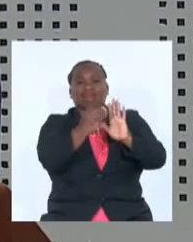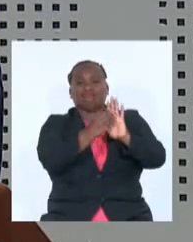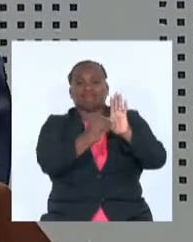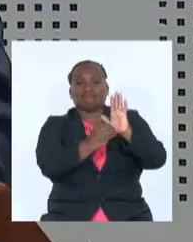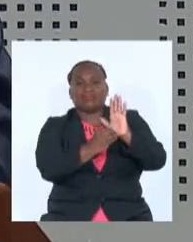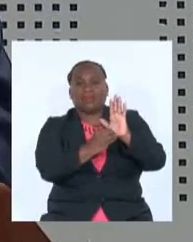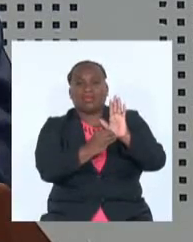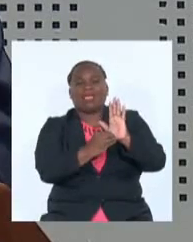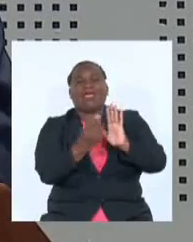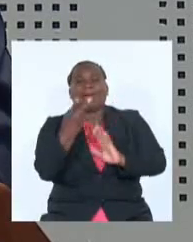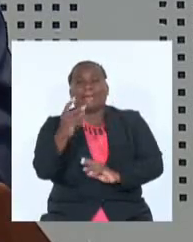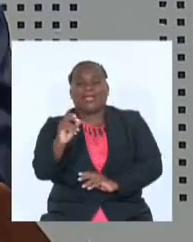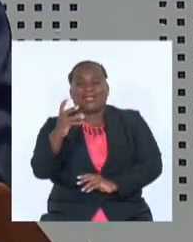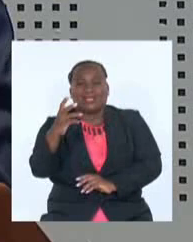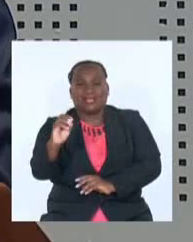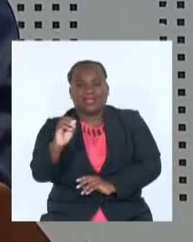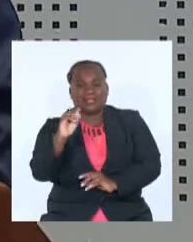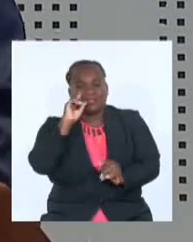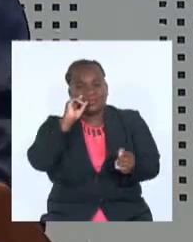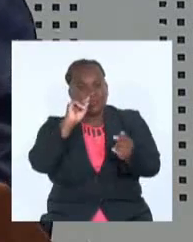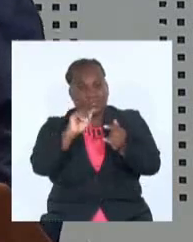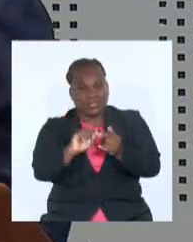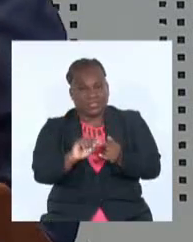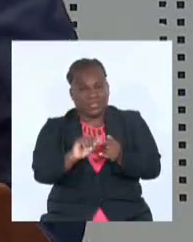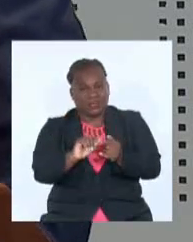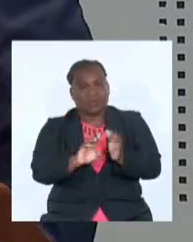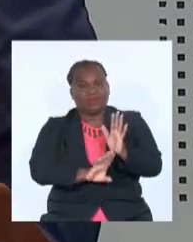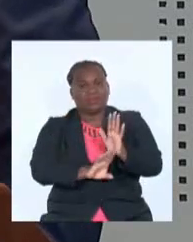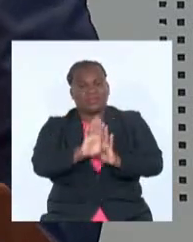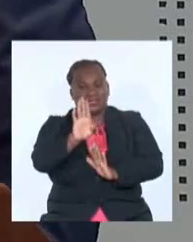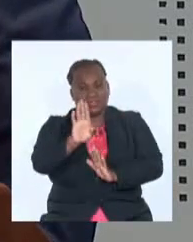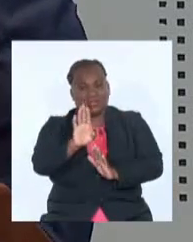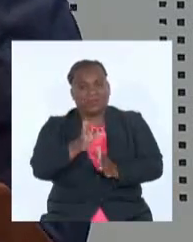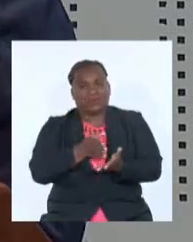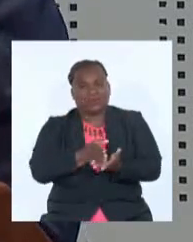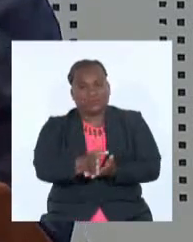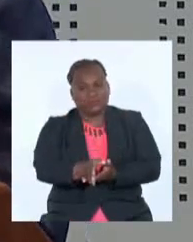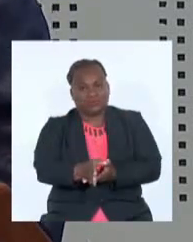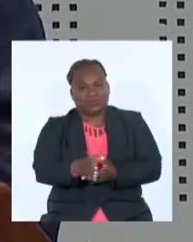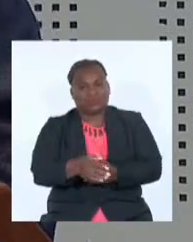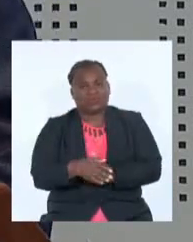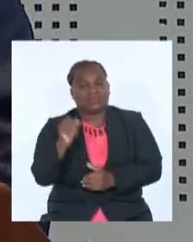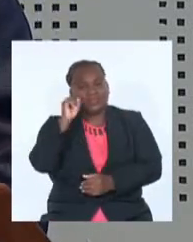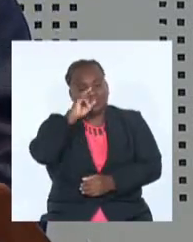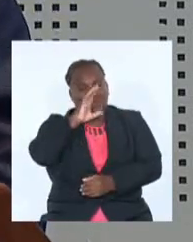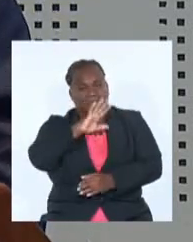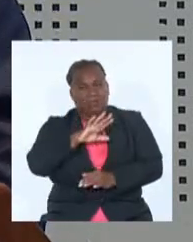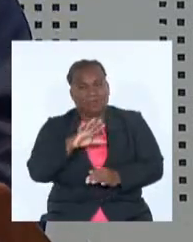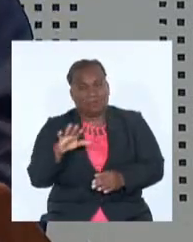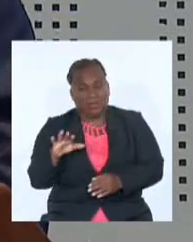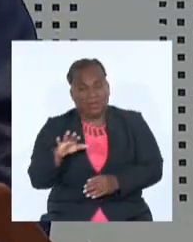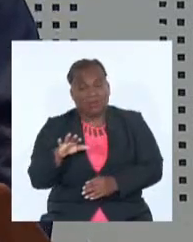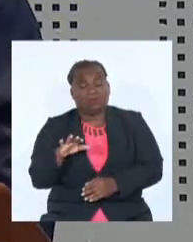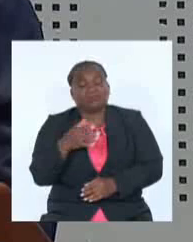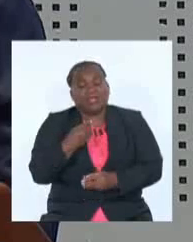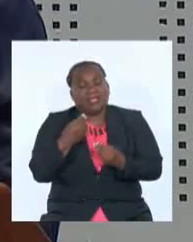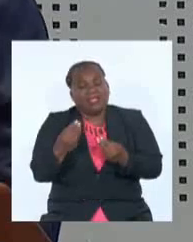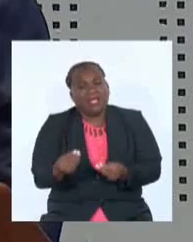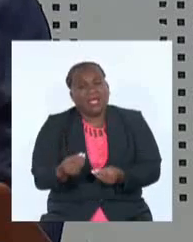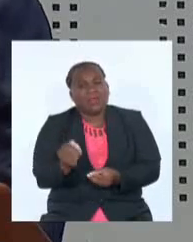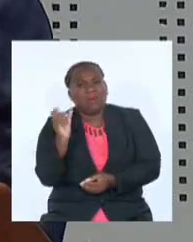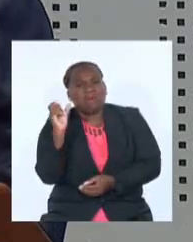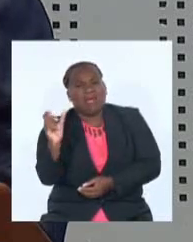para objetivos de desarrollo sostenible. Termino dejando palabras de condolencia y